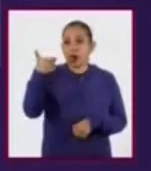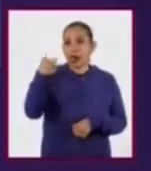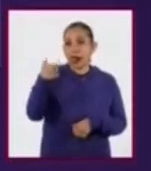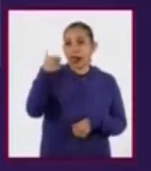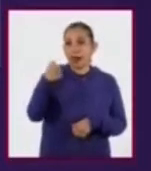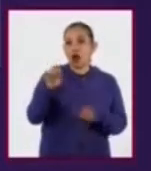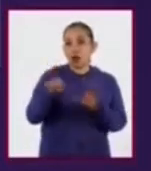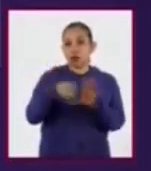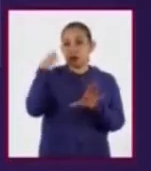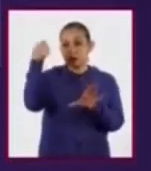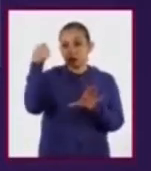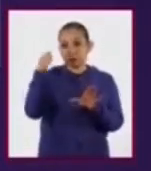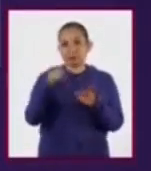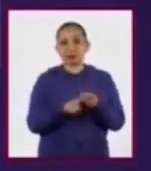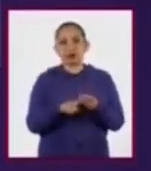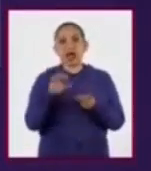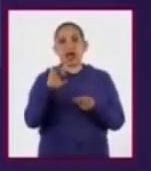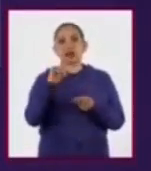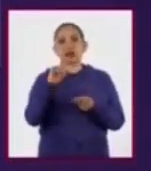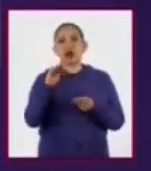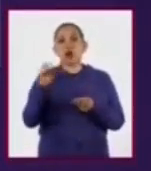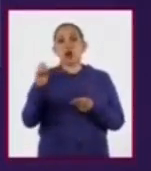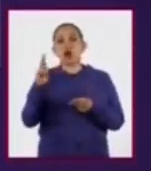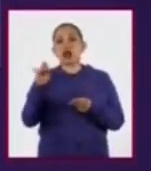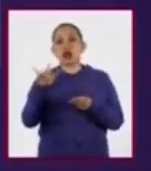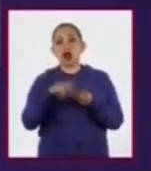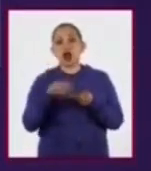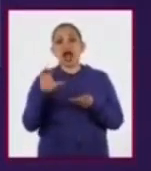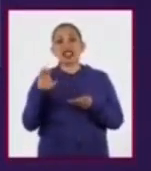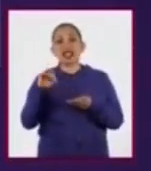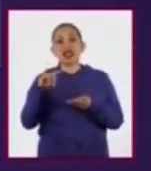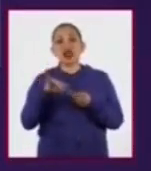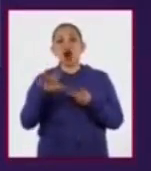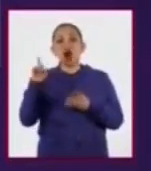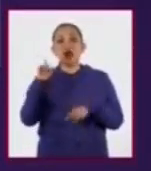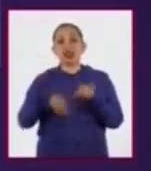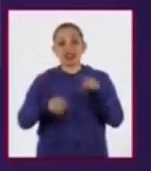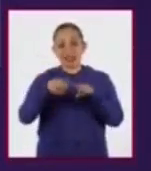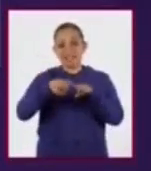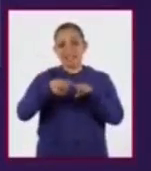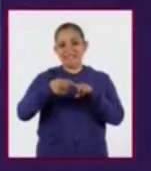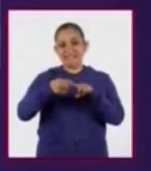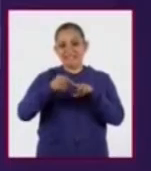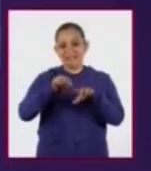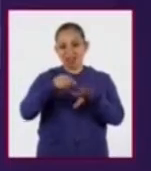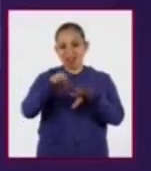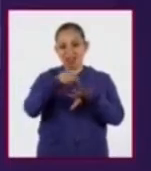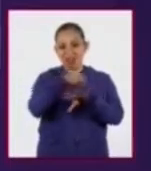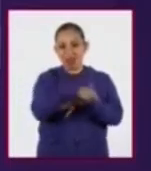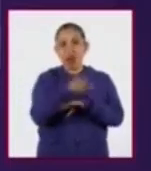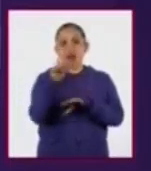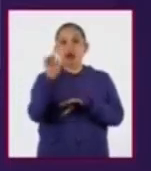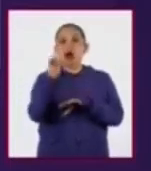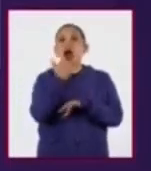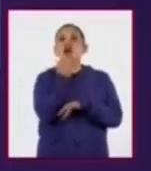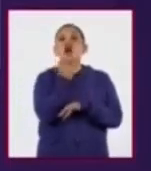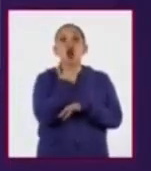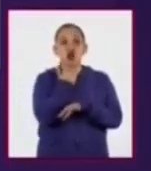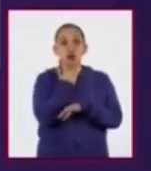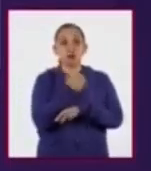o cerillos, ácido bórico, acetona o quita esmalte, de uñas y un poco de alcohol.